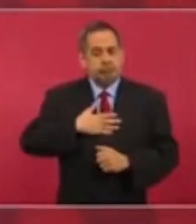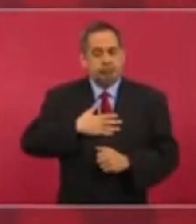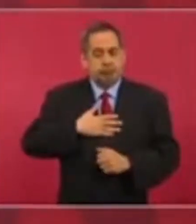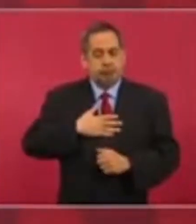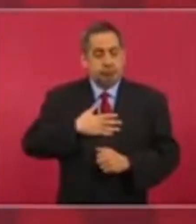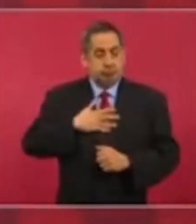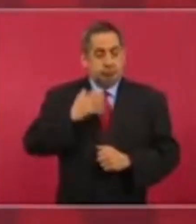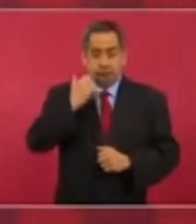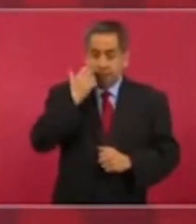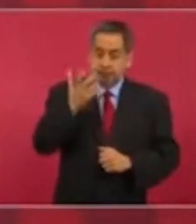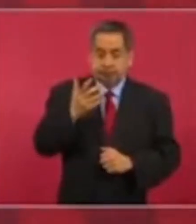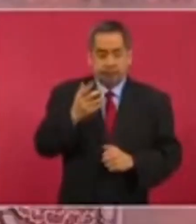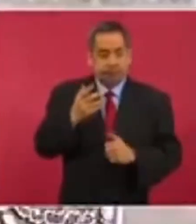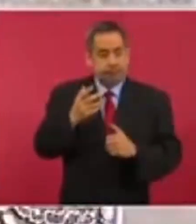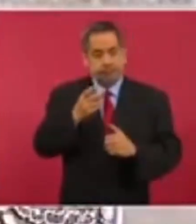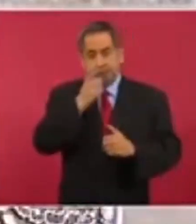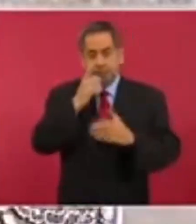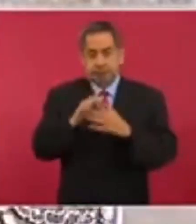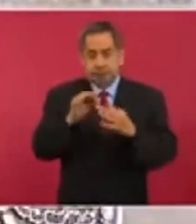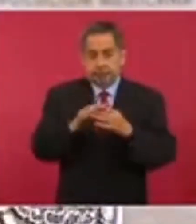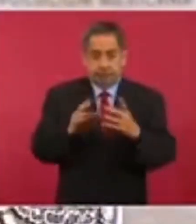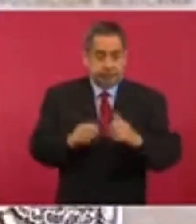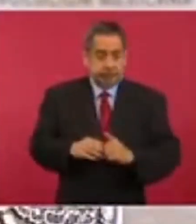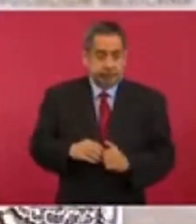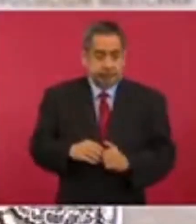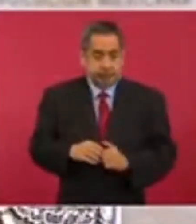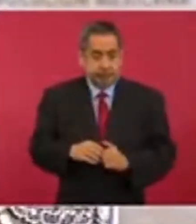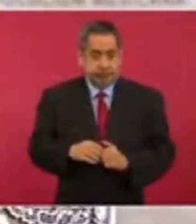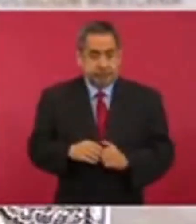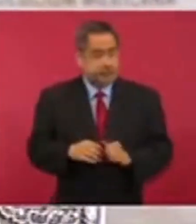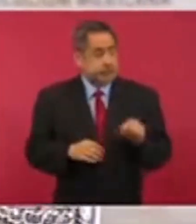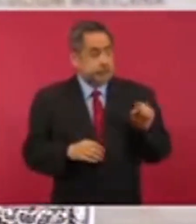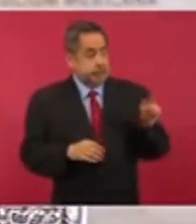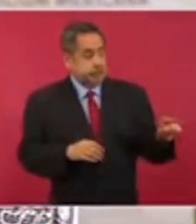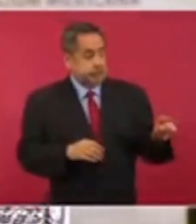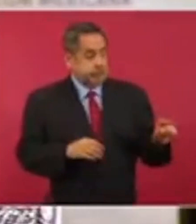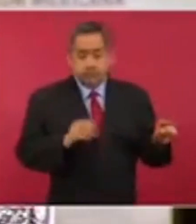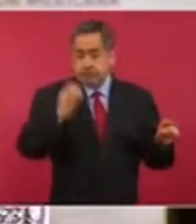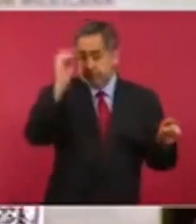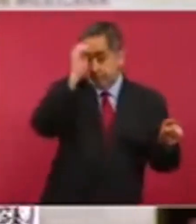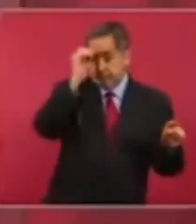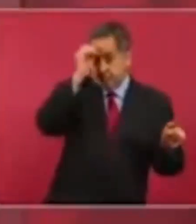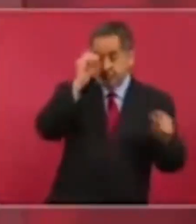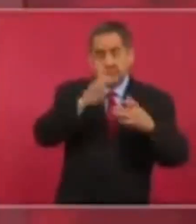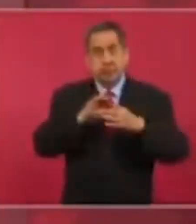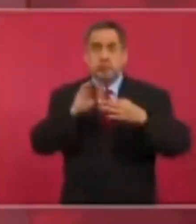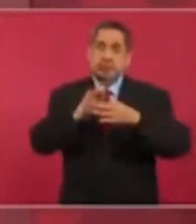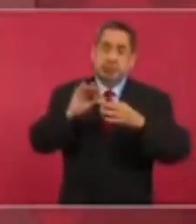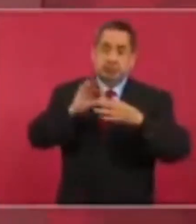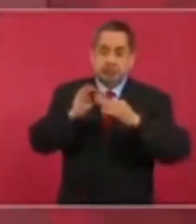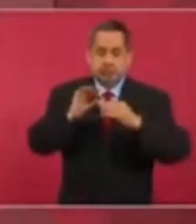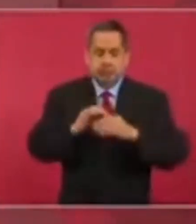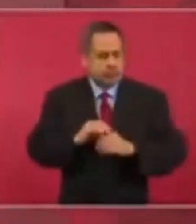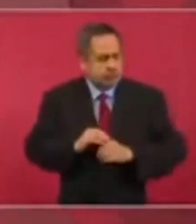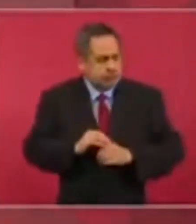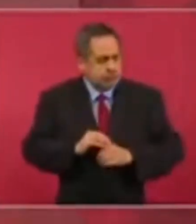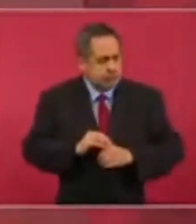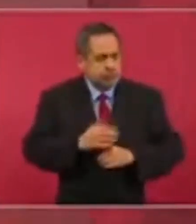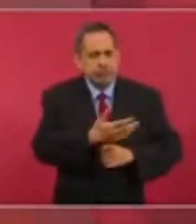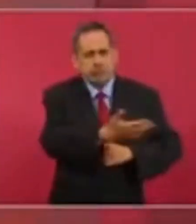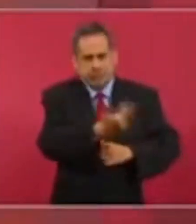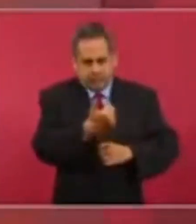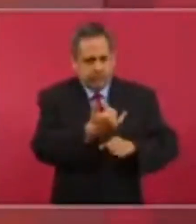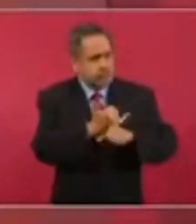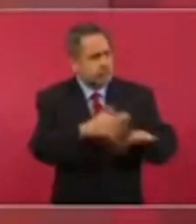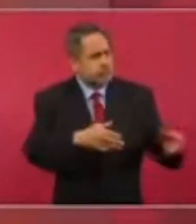el presidente Andrés Manuel López Obrador descartó que el accidente aéreo de un helicóptero Black Hawk de la Marina en Los Mochis Sinaloa el mismo día